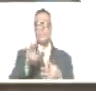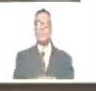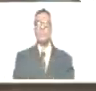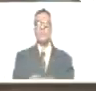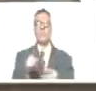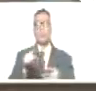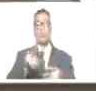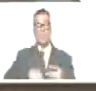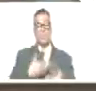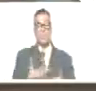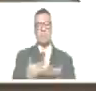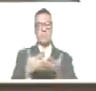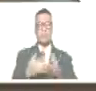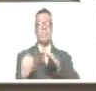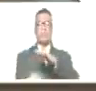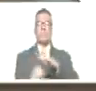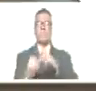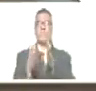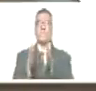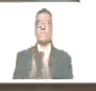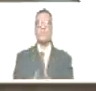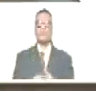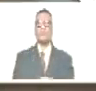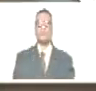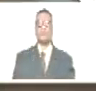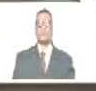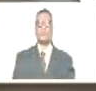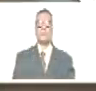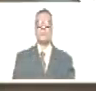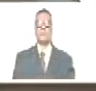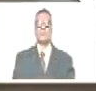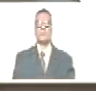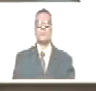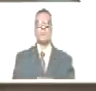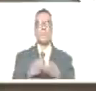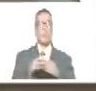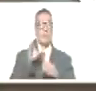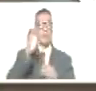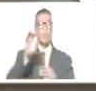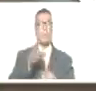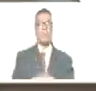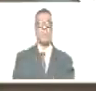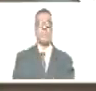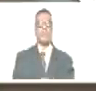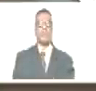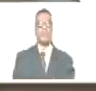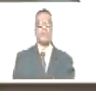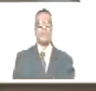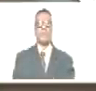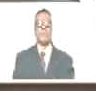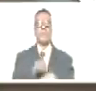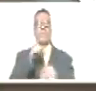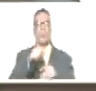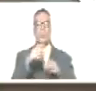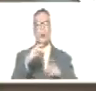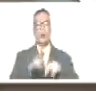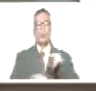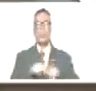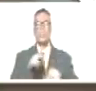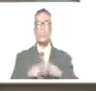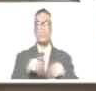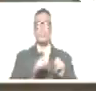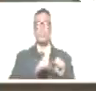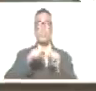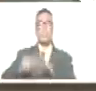de la institucionalidad democrática de nuestra patria, en razón de esta convicción irrenunciable de